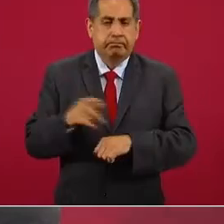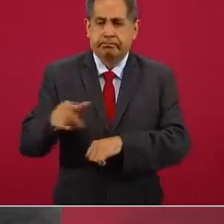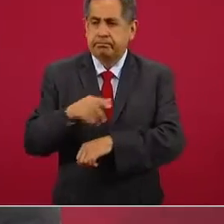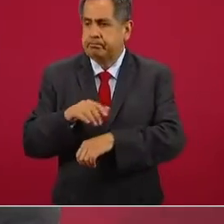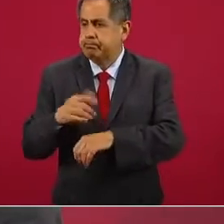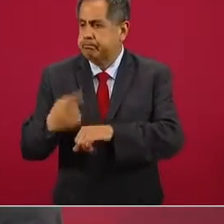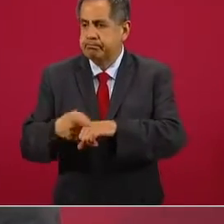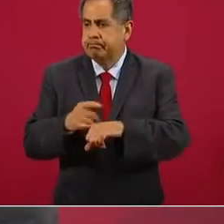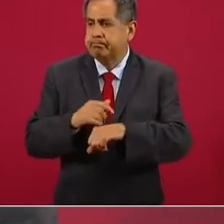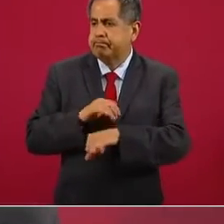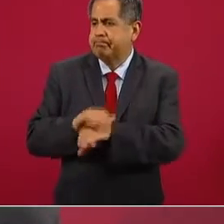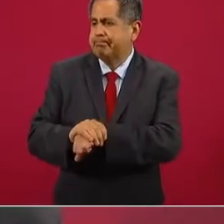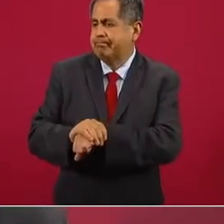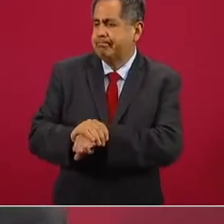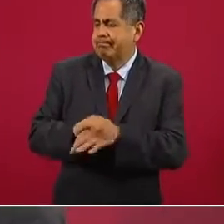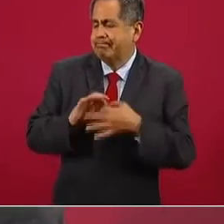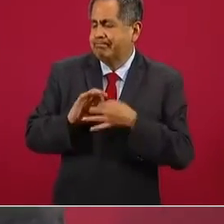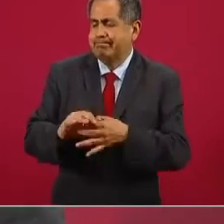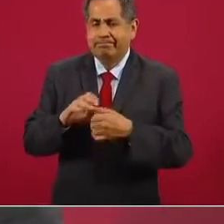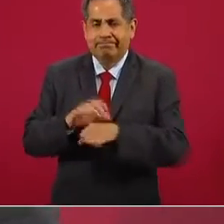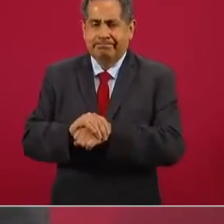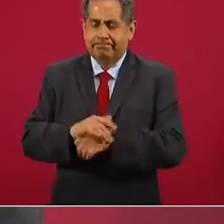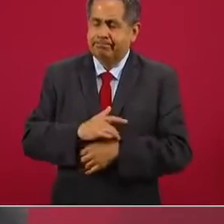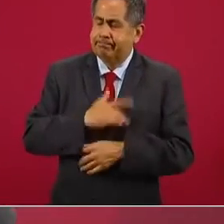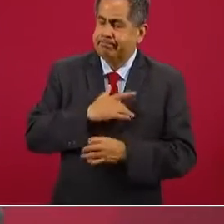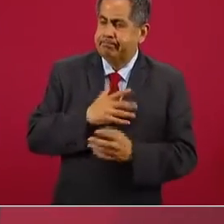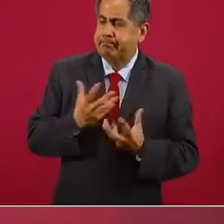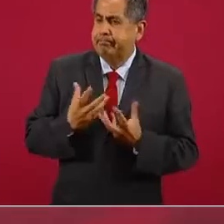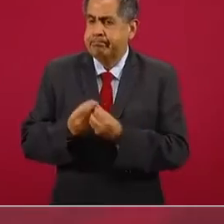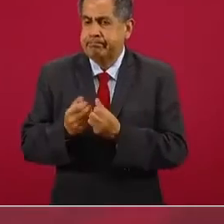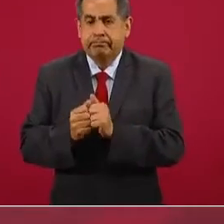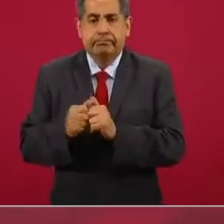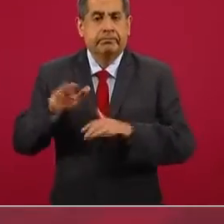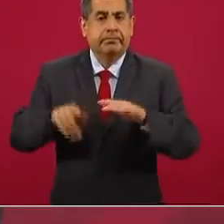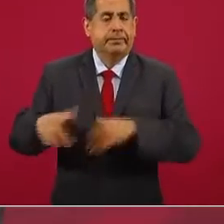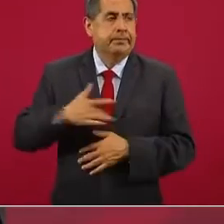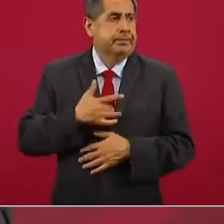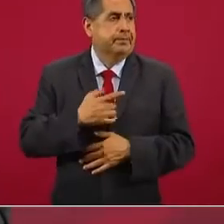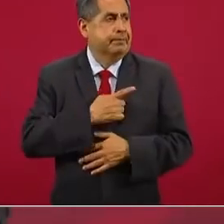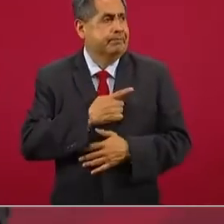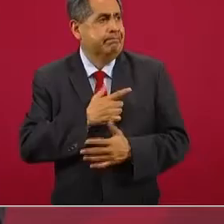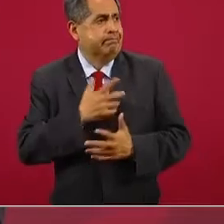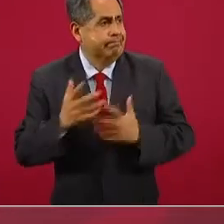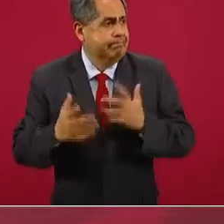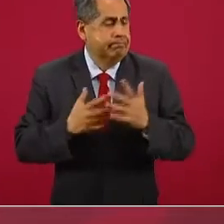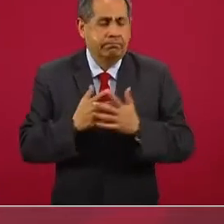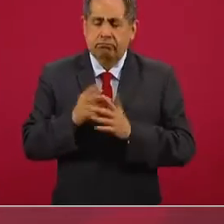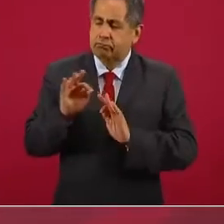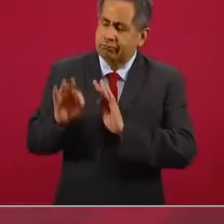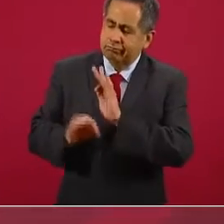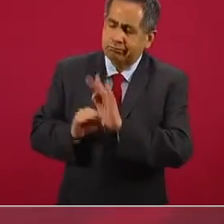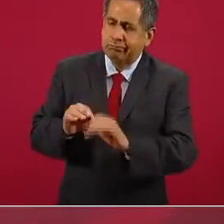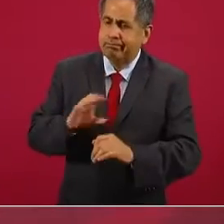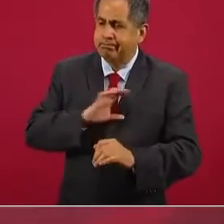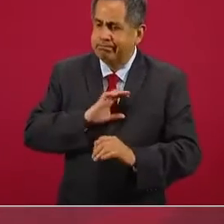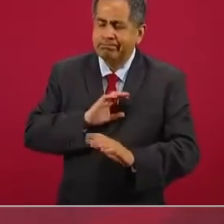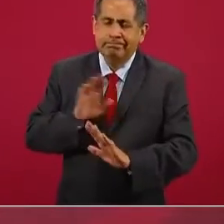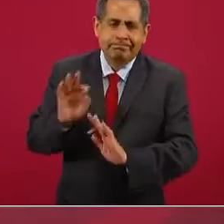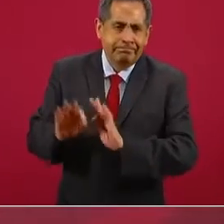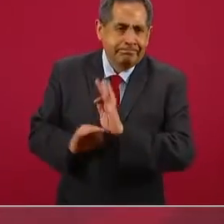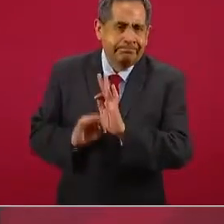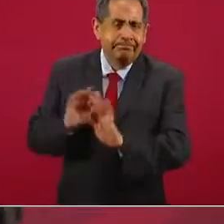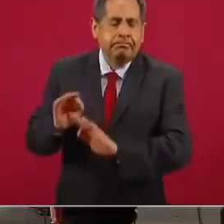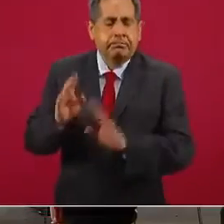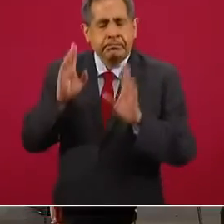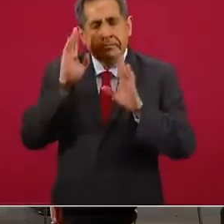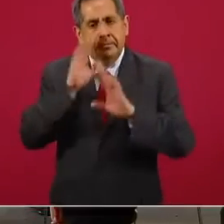pacientes, estar ahí en los momentos de más soledad, ser también consuelo en momentos de incertidumbre y